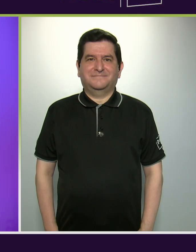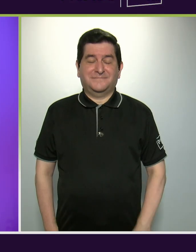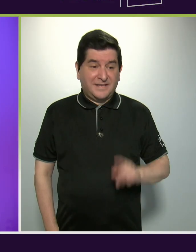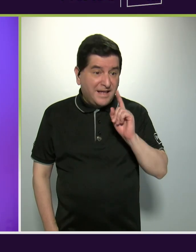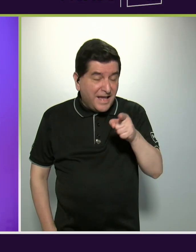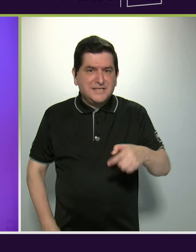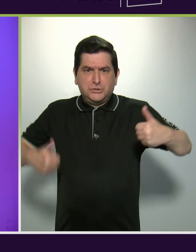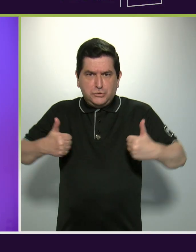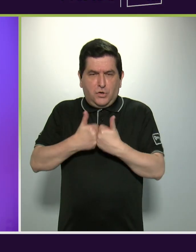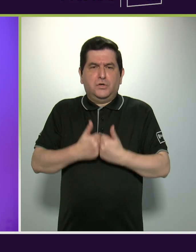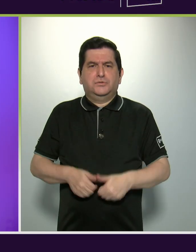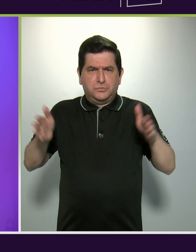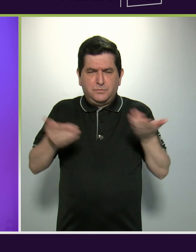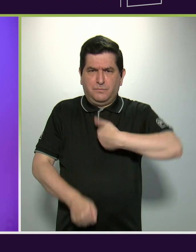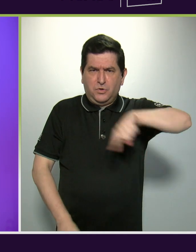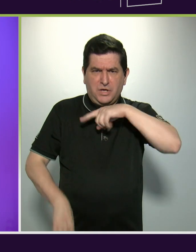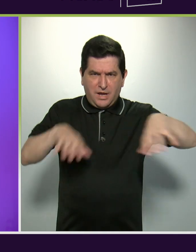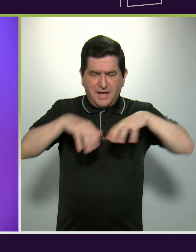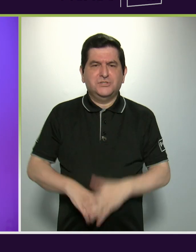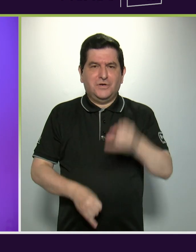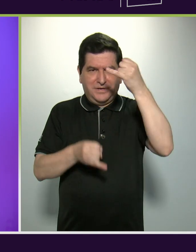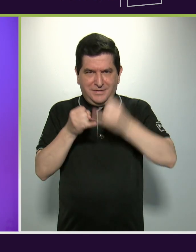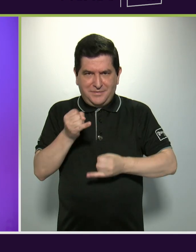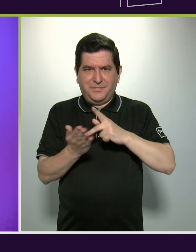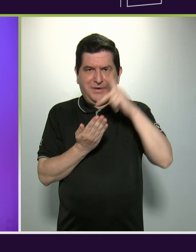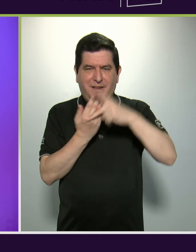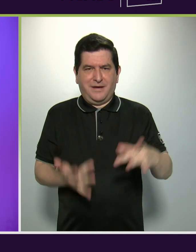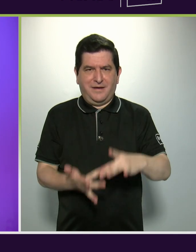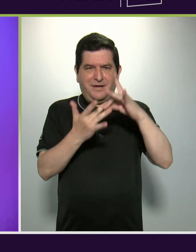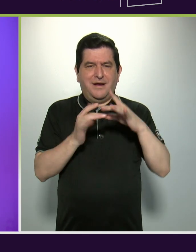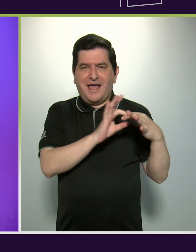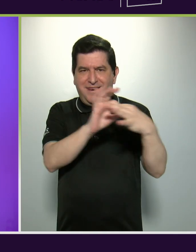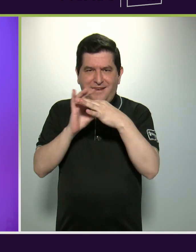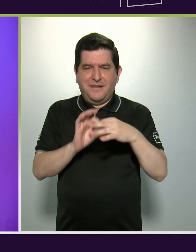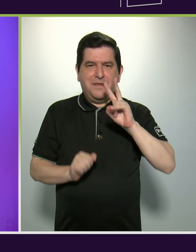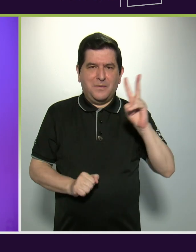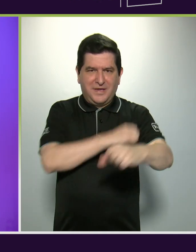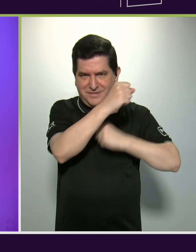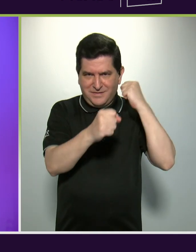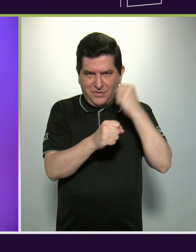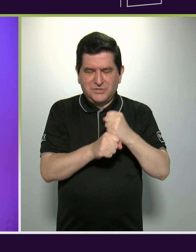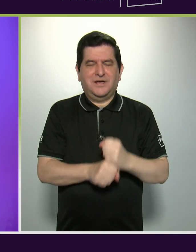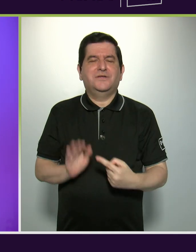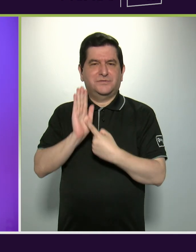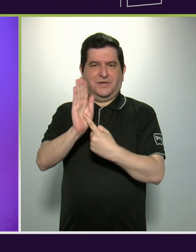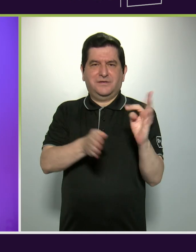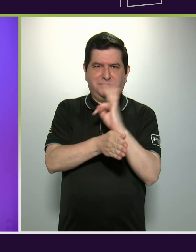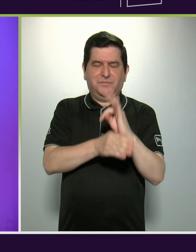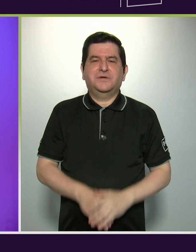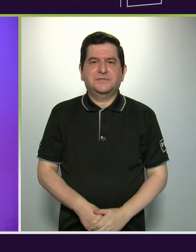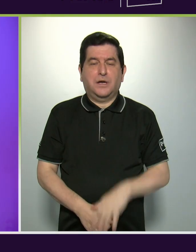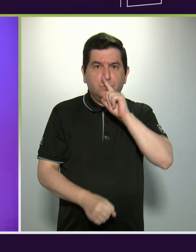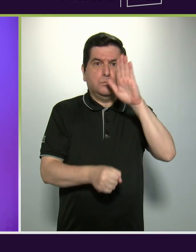Con estos retos para motivarnos a actuar, finalizamos esta edición especial de Nexos en sus 22 años al aire. Renovamos